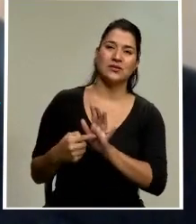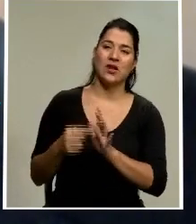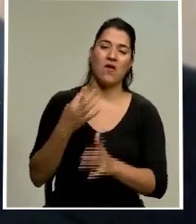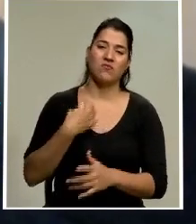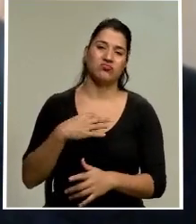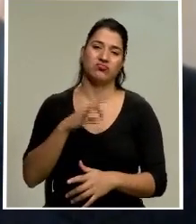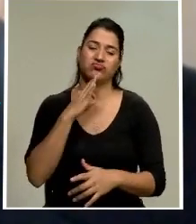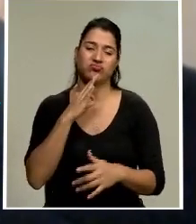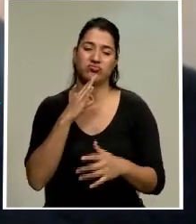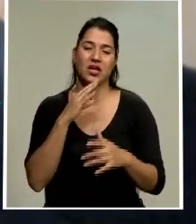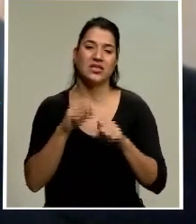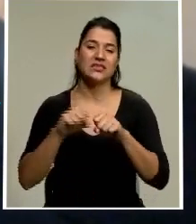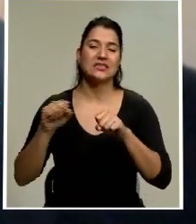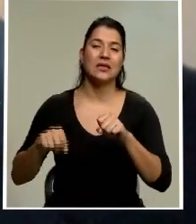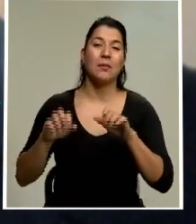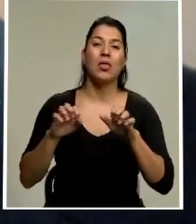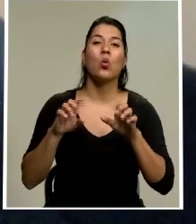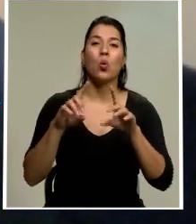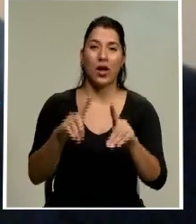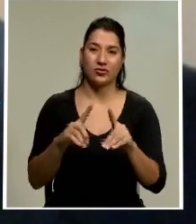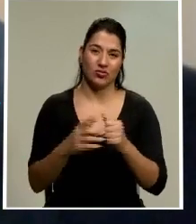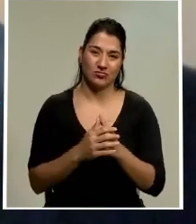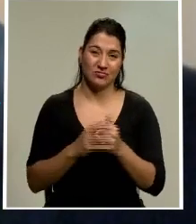sistema educativo, el sistema